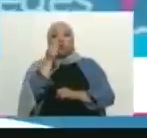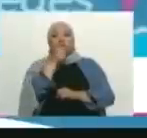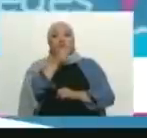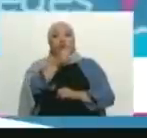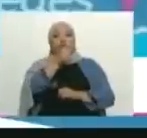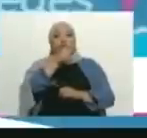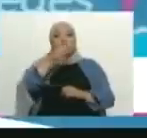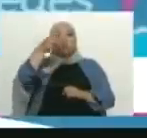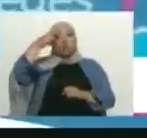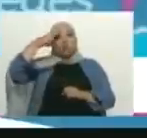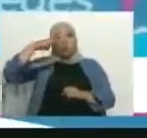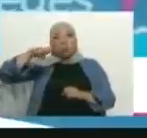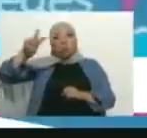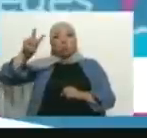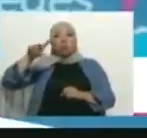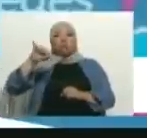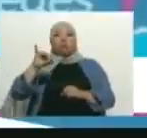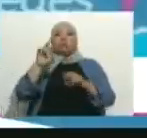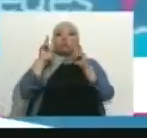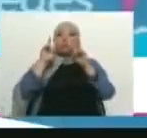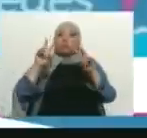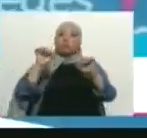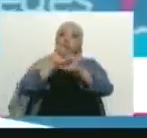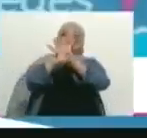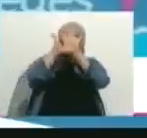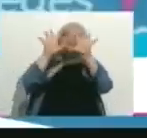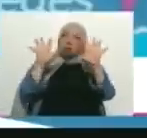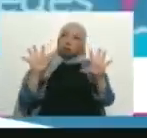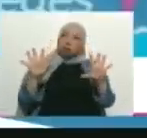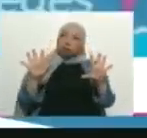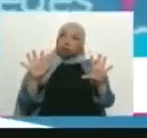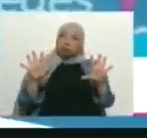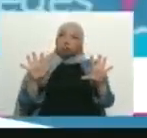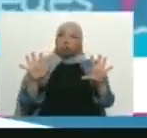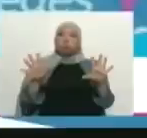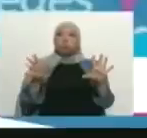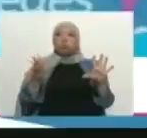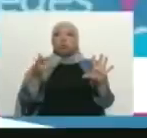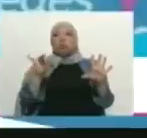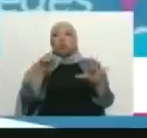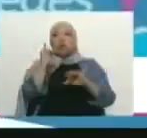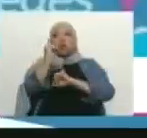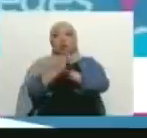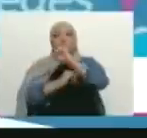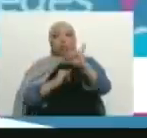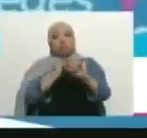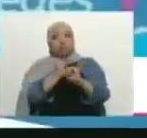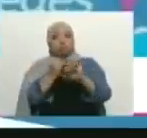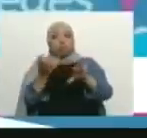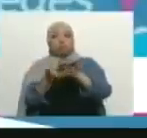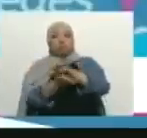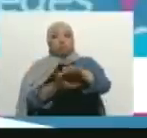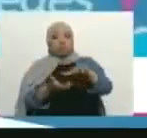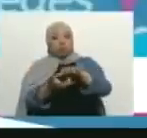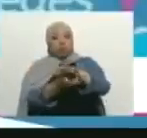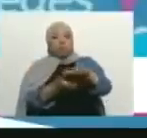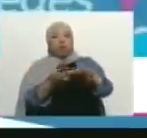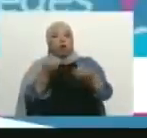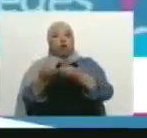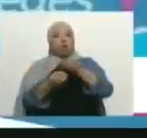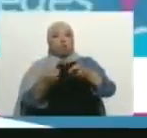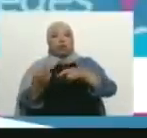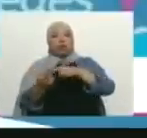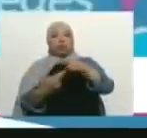presidente López Obrador ha tenido siempre una visión muy clara de estos asuntos internacionales. Y verdaderamente la